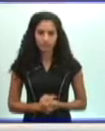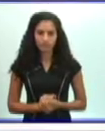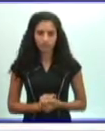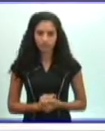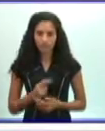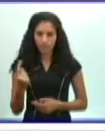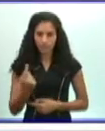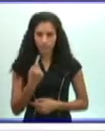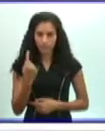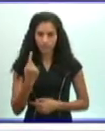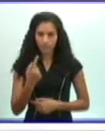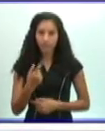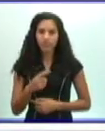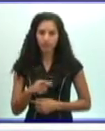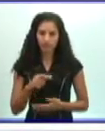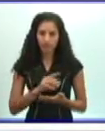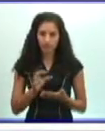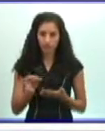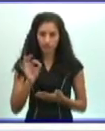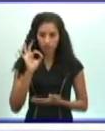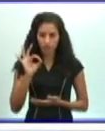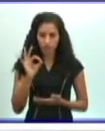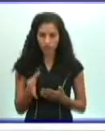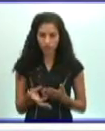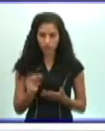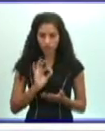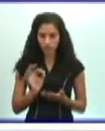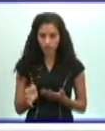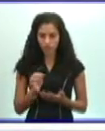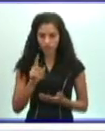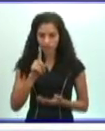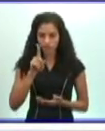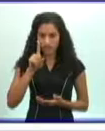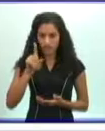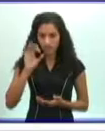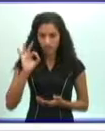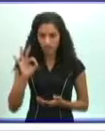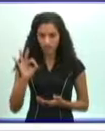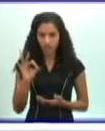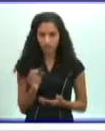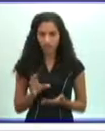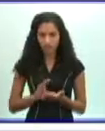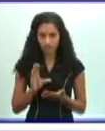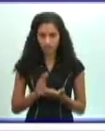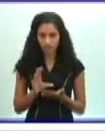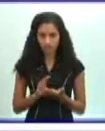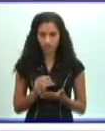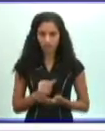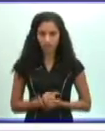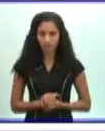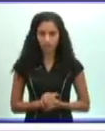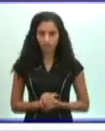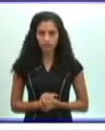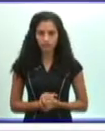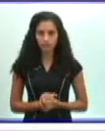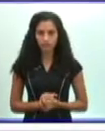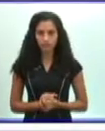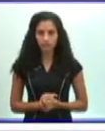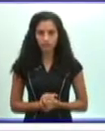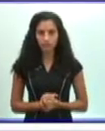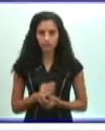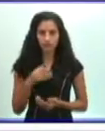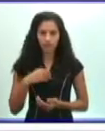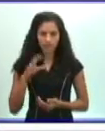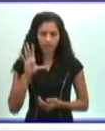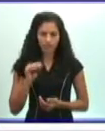La primera es el ejercicio 8, inciso E, de la página 118 de tu libro de texto, que